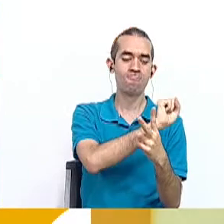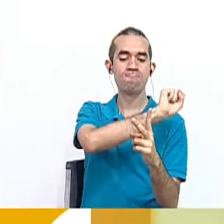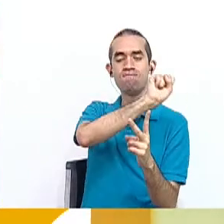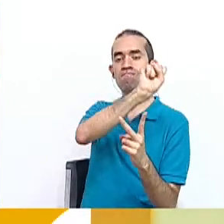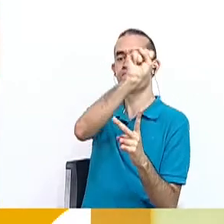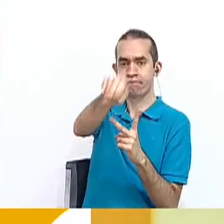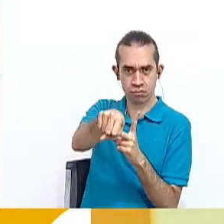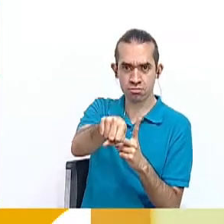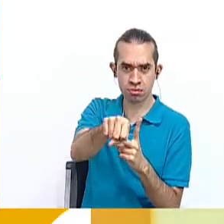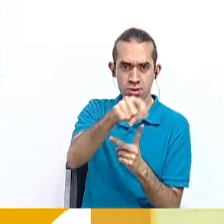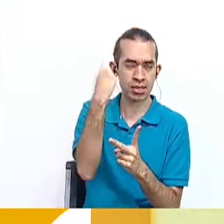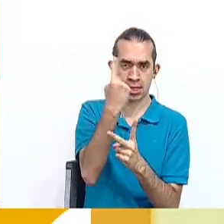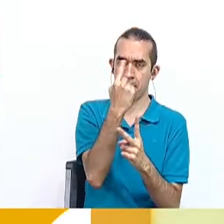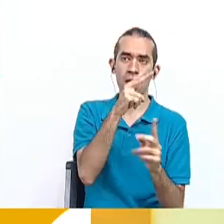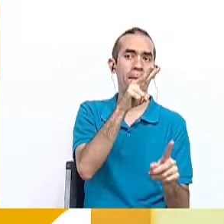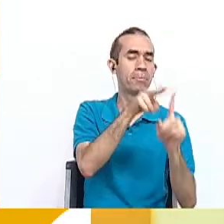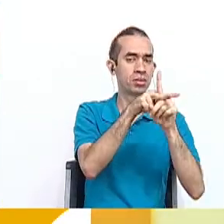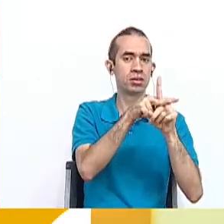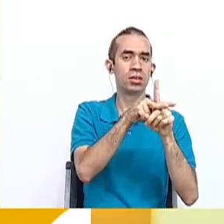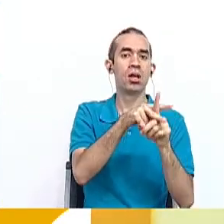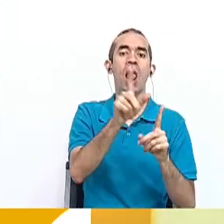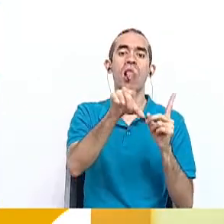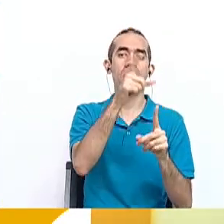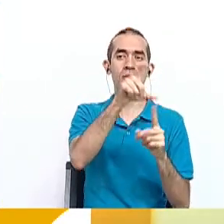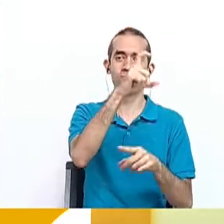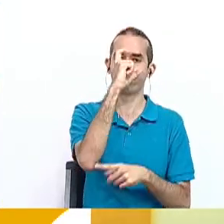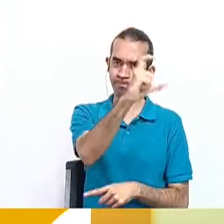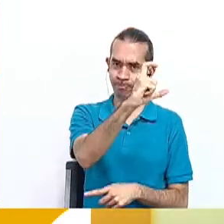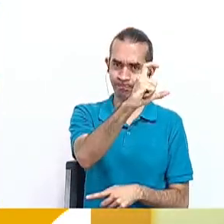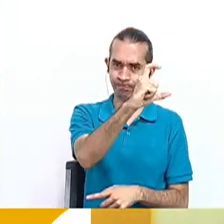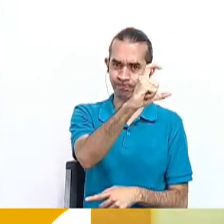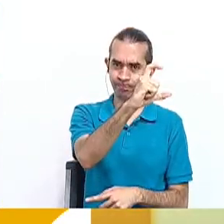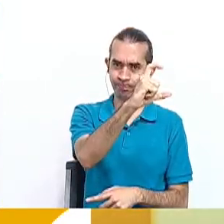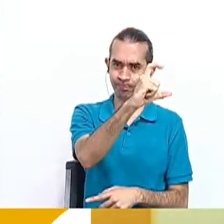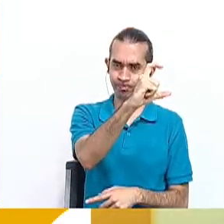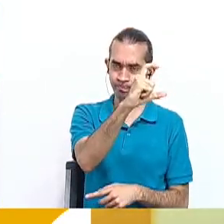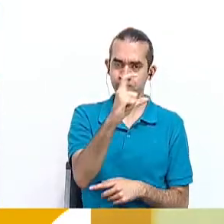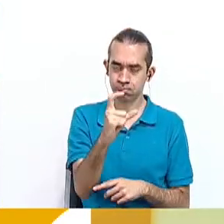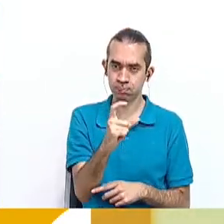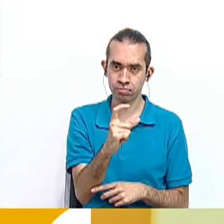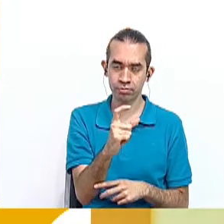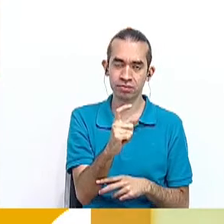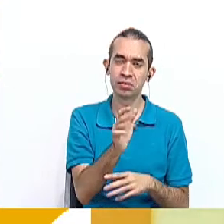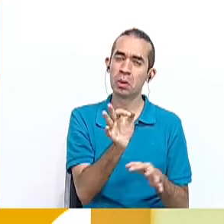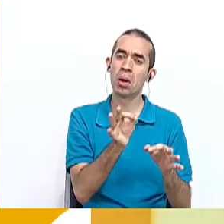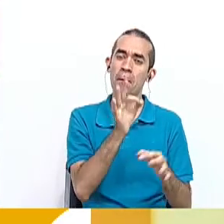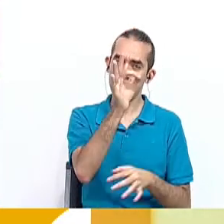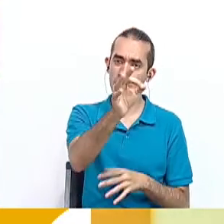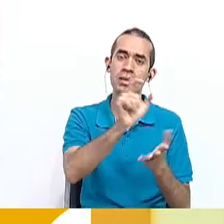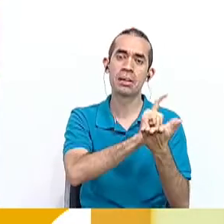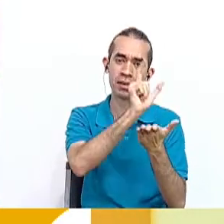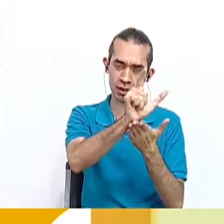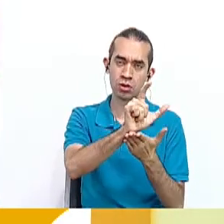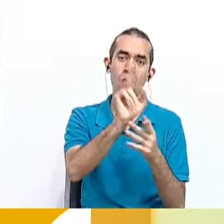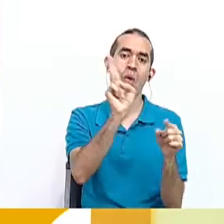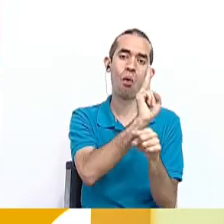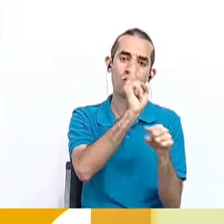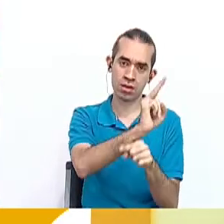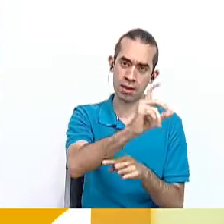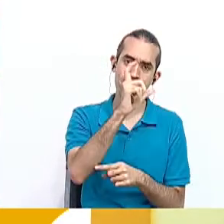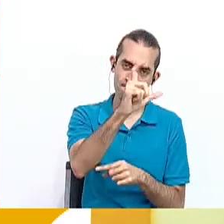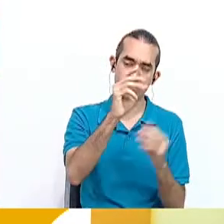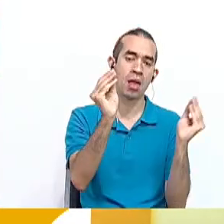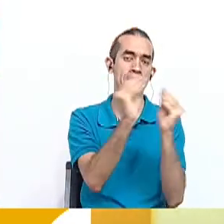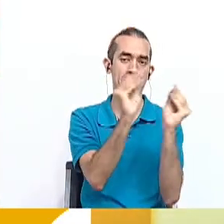aparece. La vamos a representar con una letra mayúscula. Cuando veamos las próximas lecciones vamos a utilizarlas aún